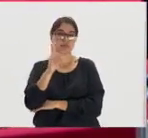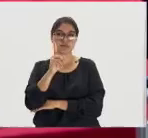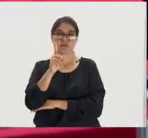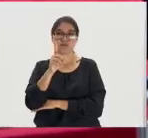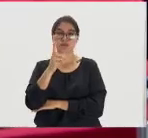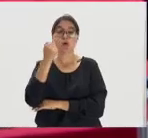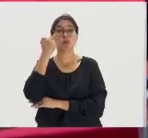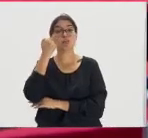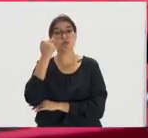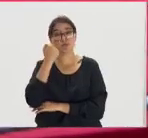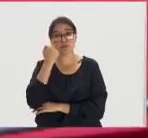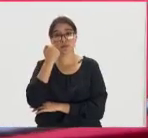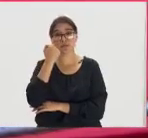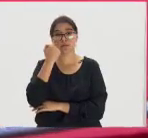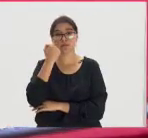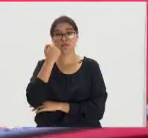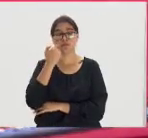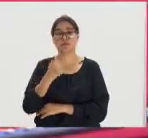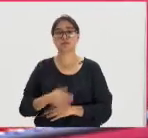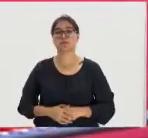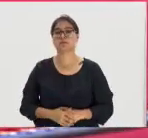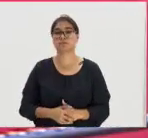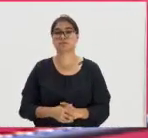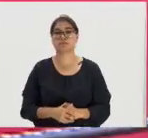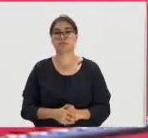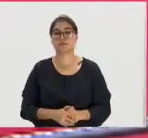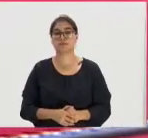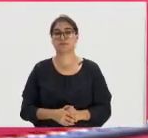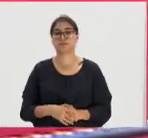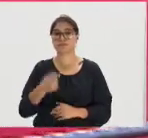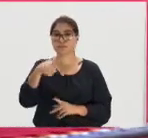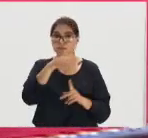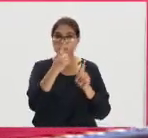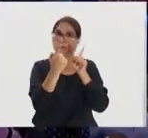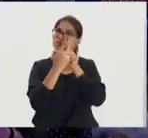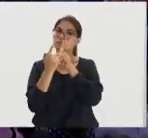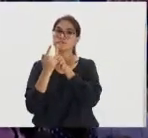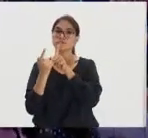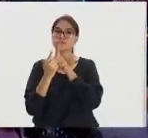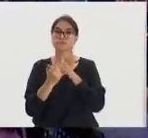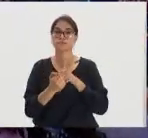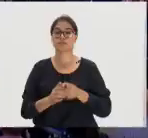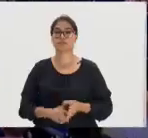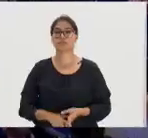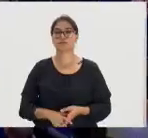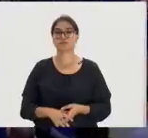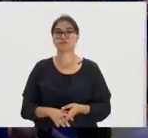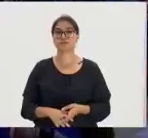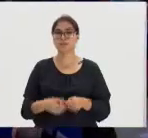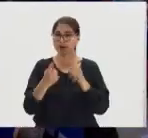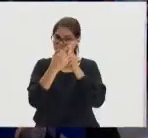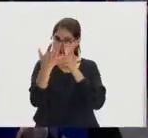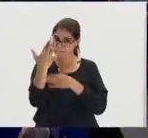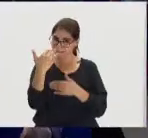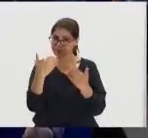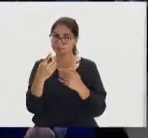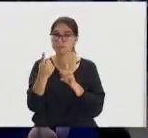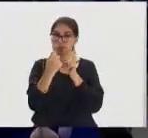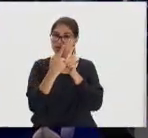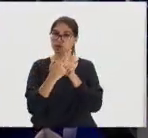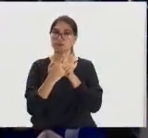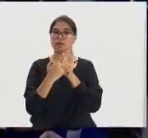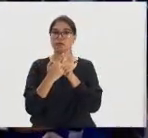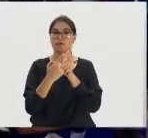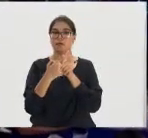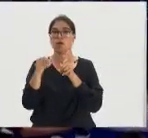Y hoy la gente que me dice, vení, papá, deja de hablar tonteras, hombre, vení a conocernos, hombre. Vení, probá lo que estás diciendo, vení. Vos te has quedado en la